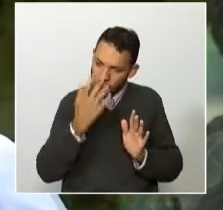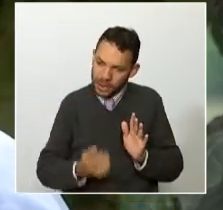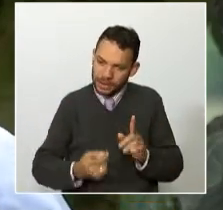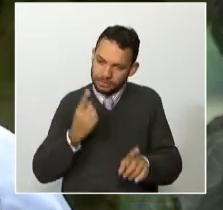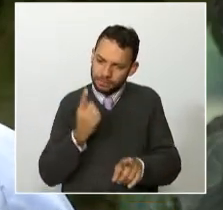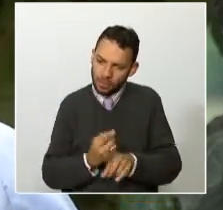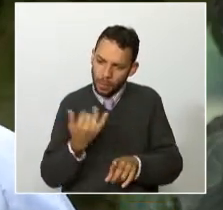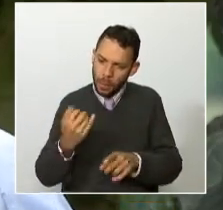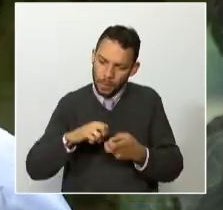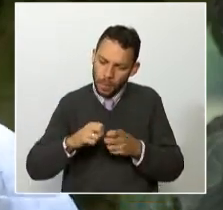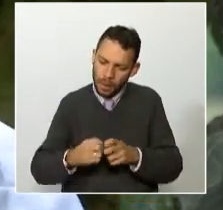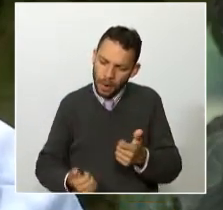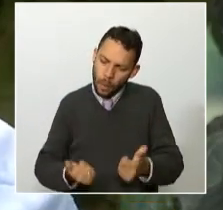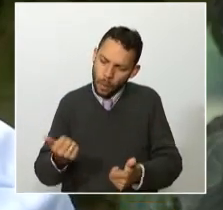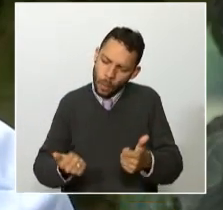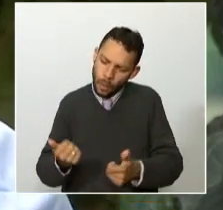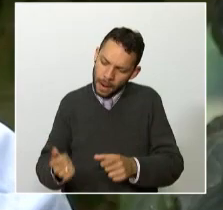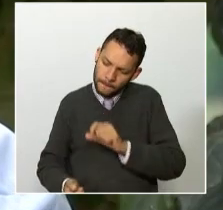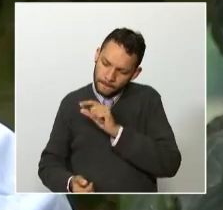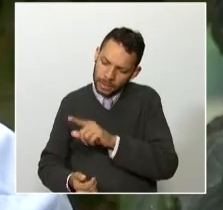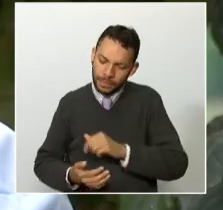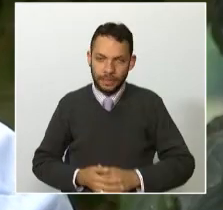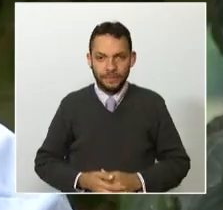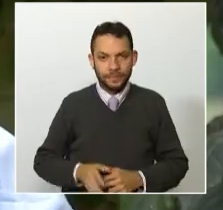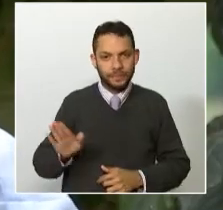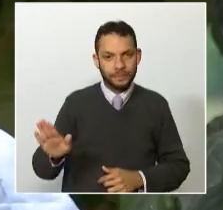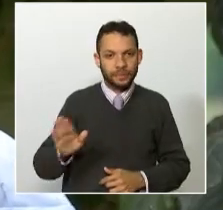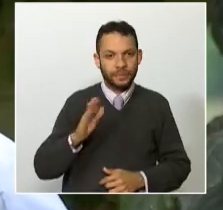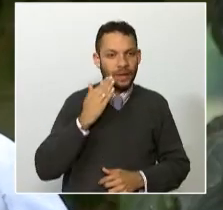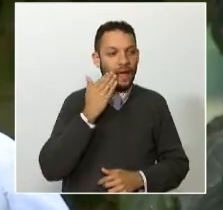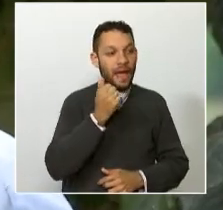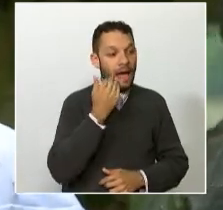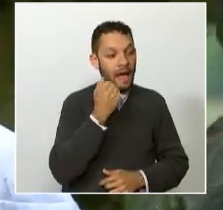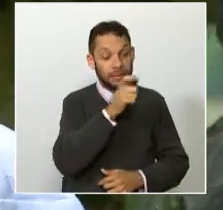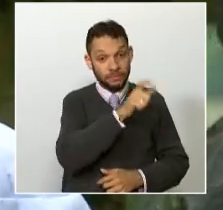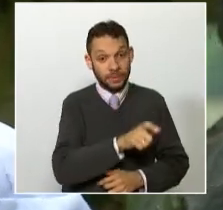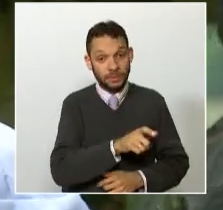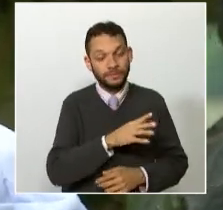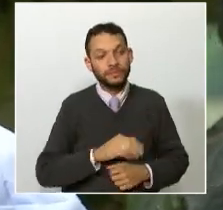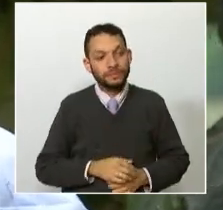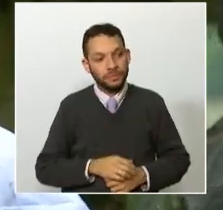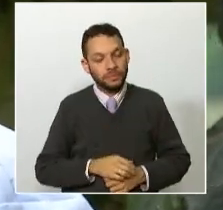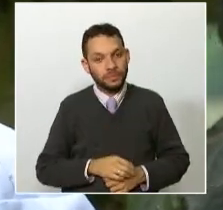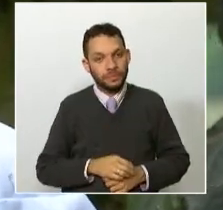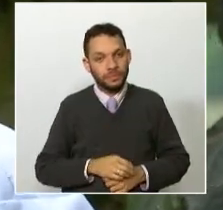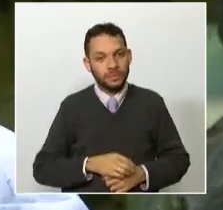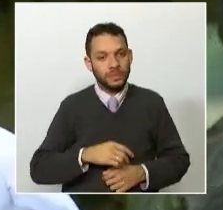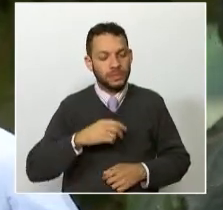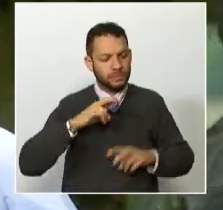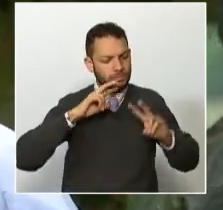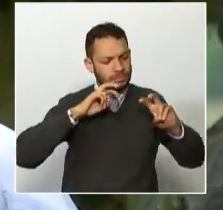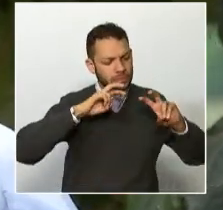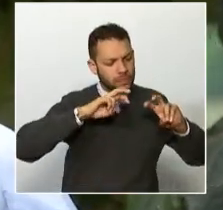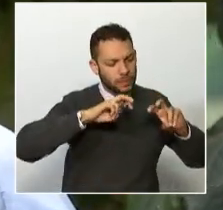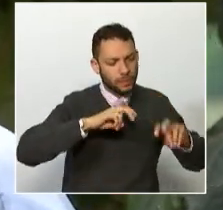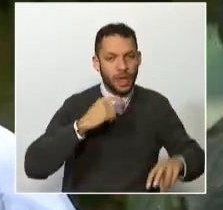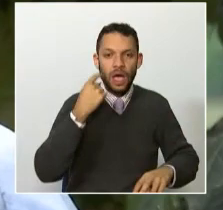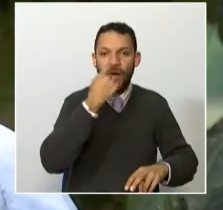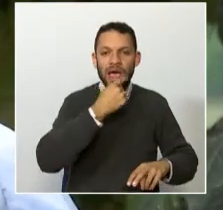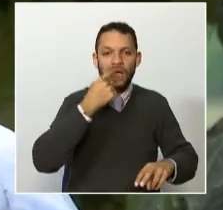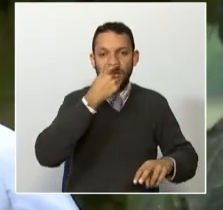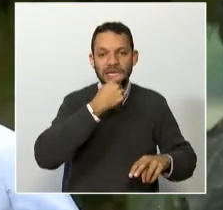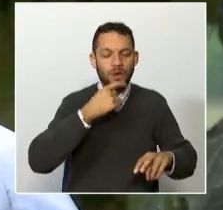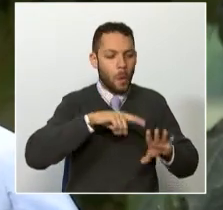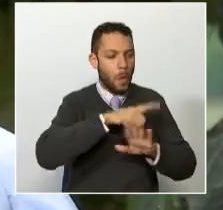achacamos. Entonces, ella tuvo un tratamiento odontológico grande, le hicieron un detartraje, una cosa que se llama